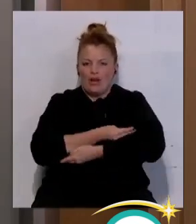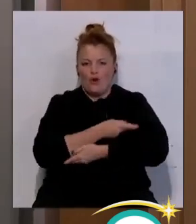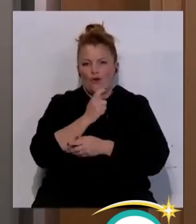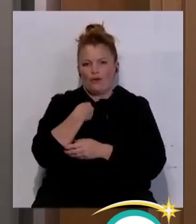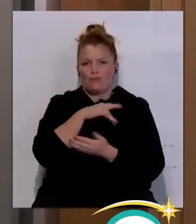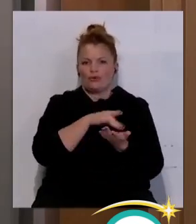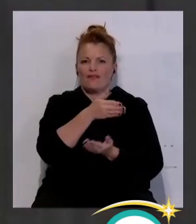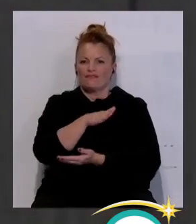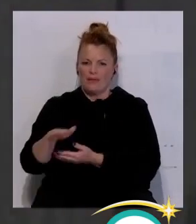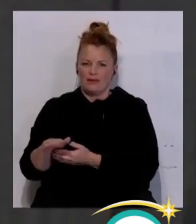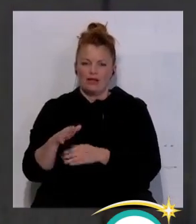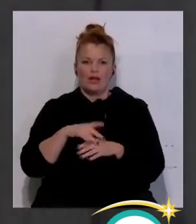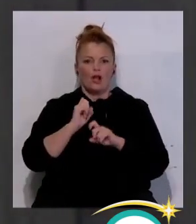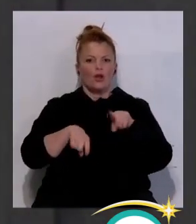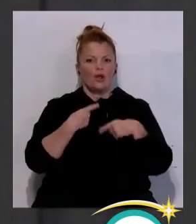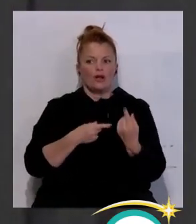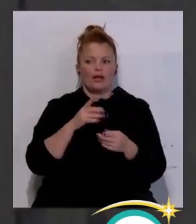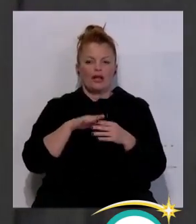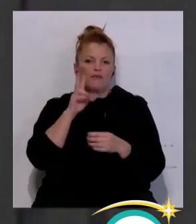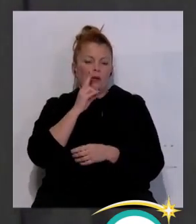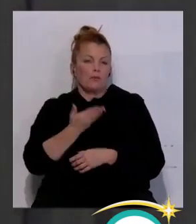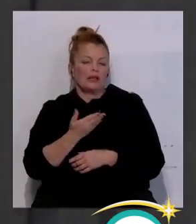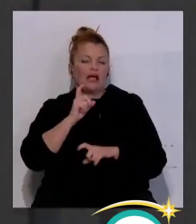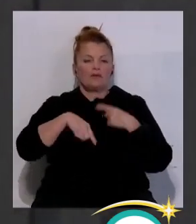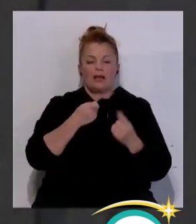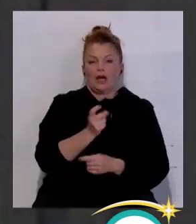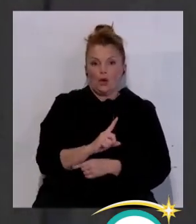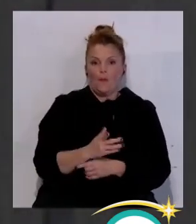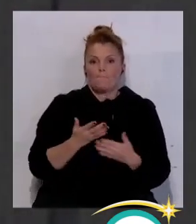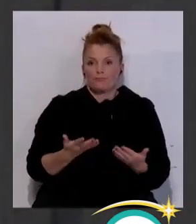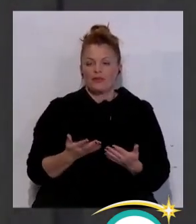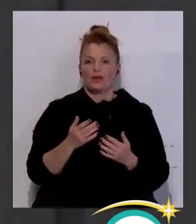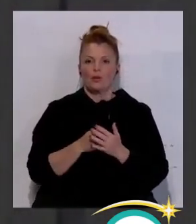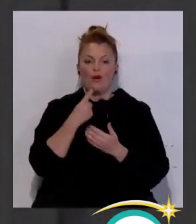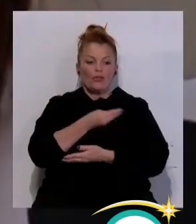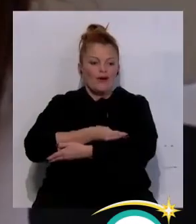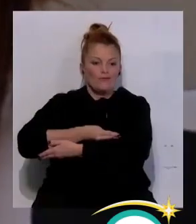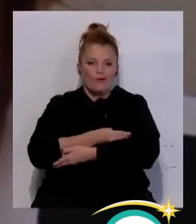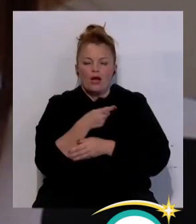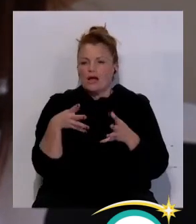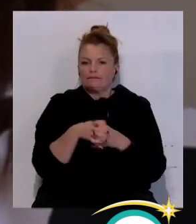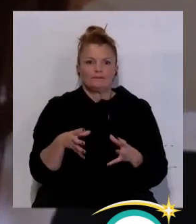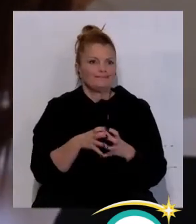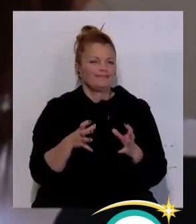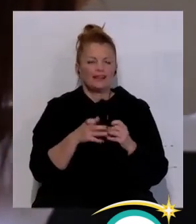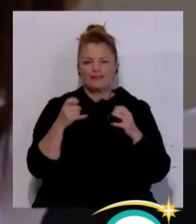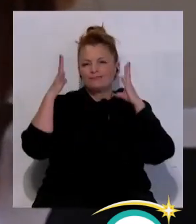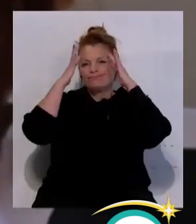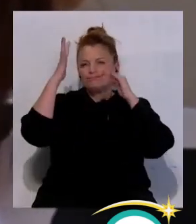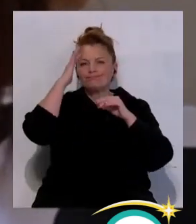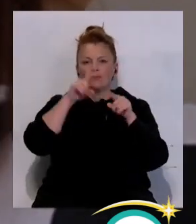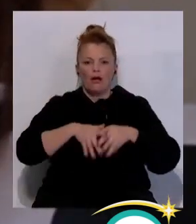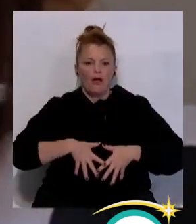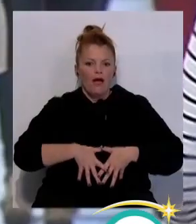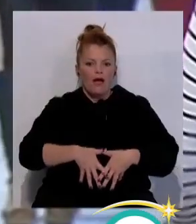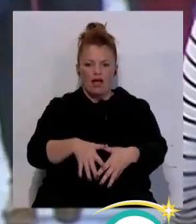¿no? Hay familias que lo verán importante y familias que no. Es verdad que cuando es un bebé muy deseado y tú lo sientes como